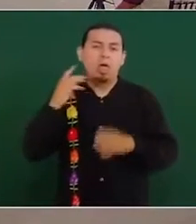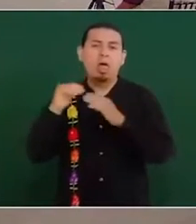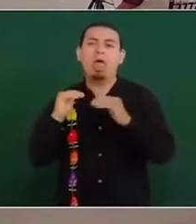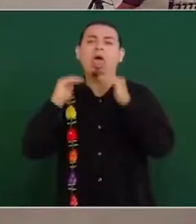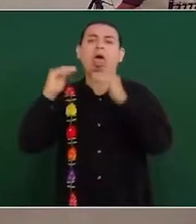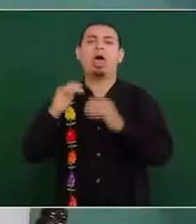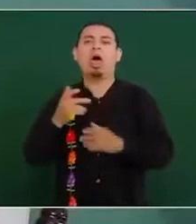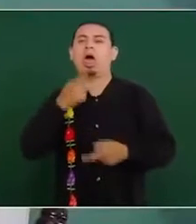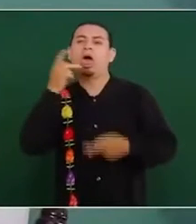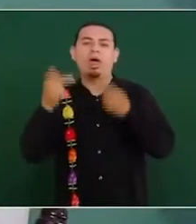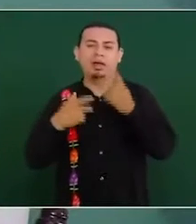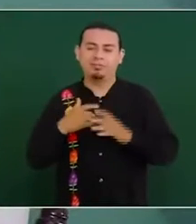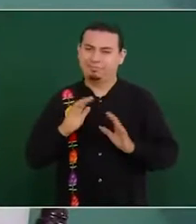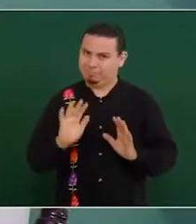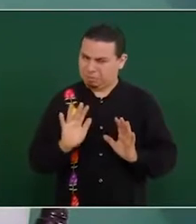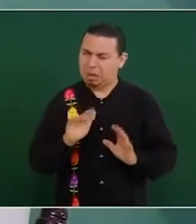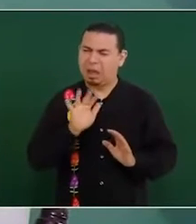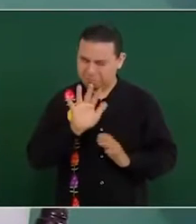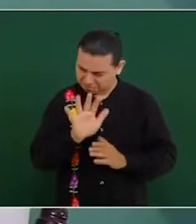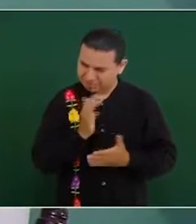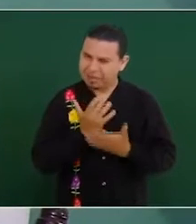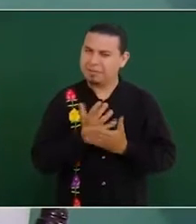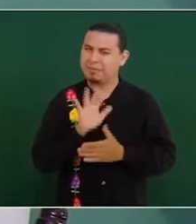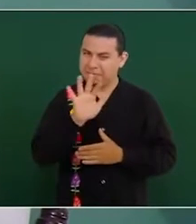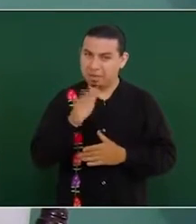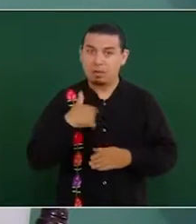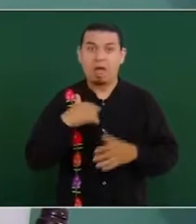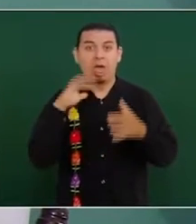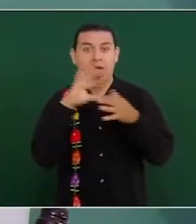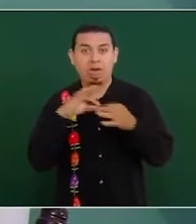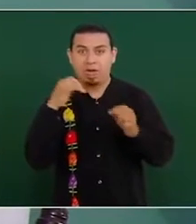no, no quiero ya meterme más,